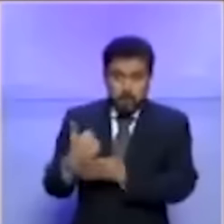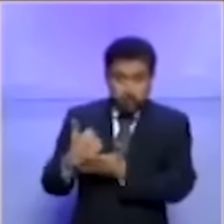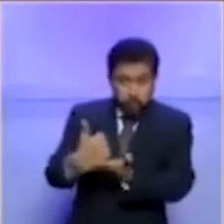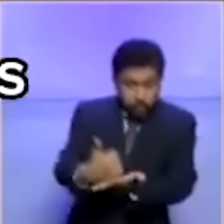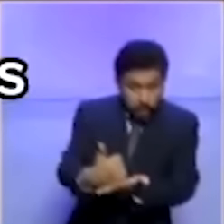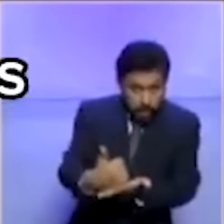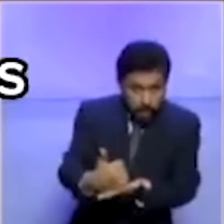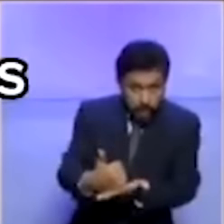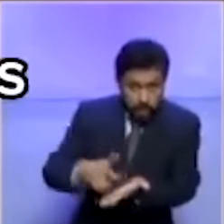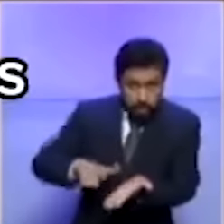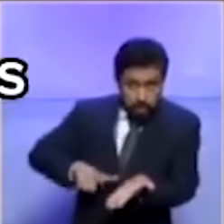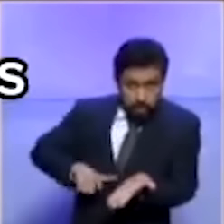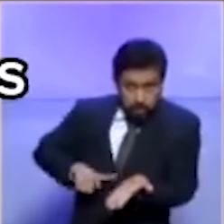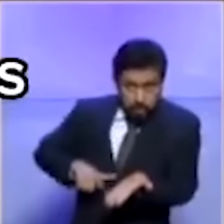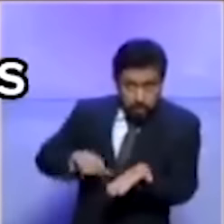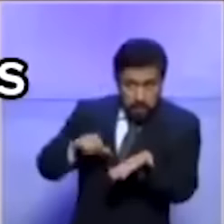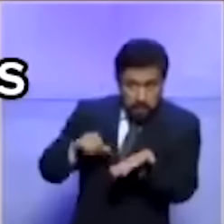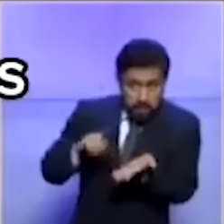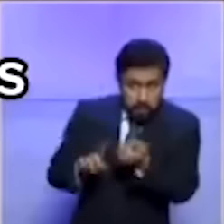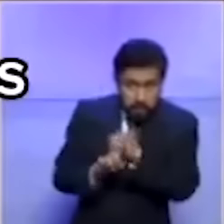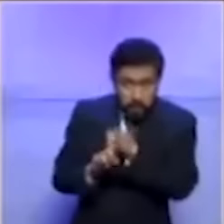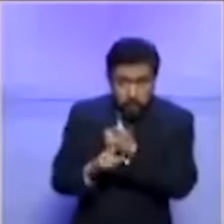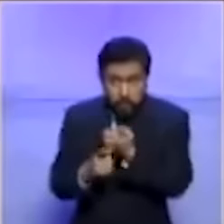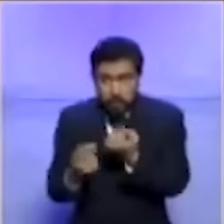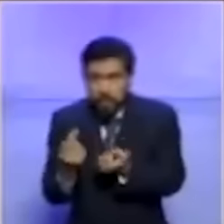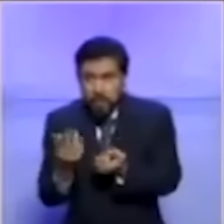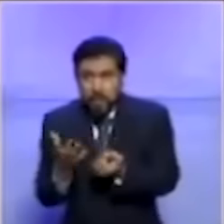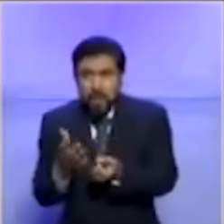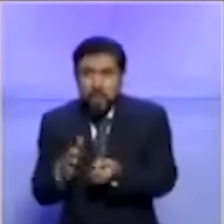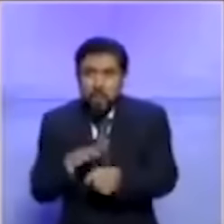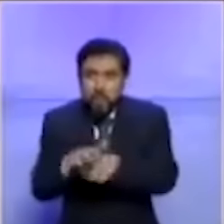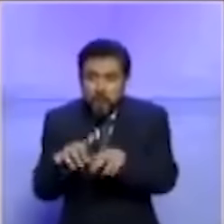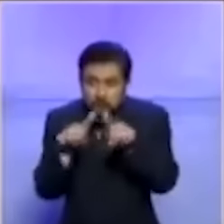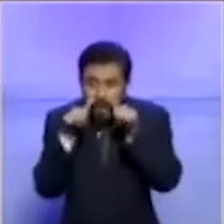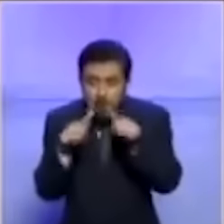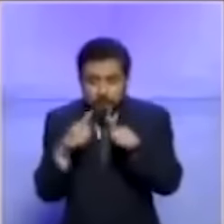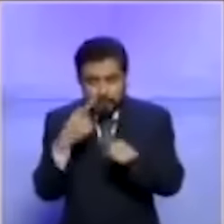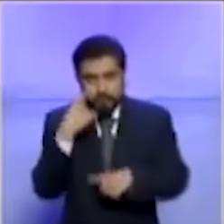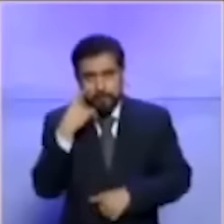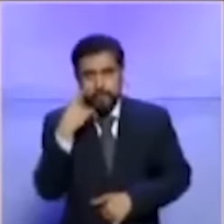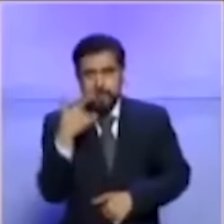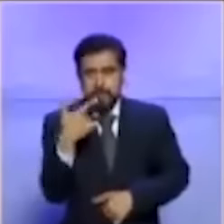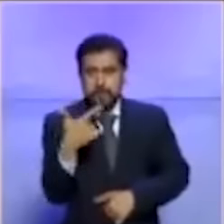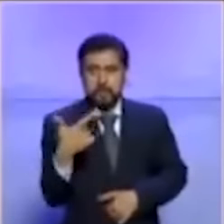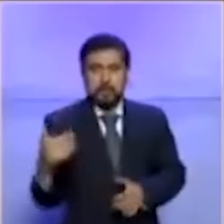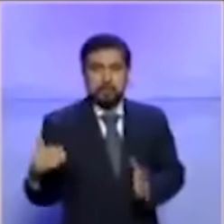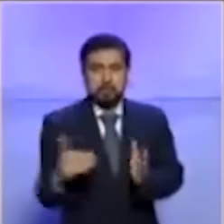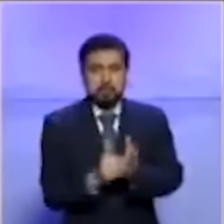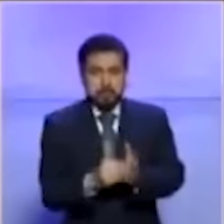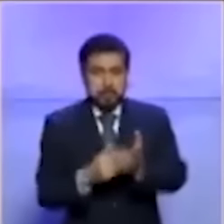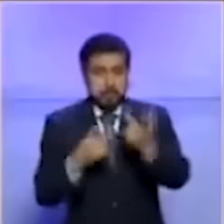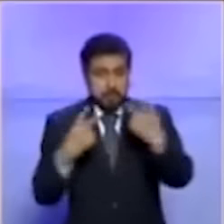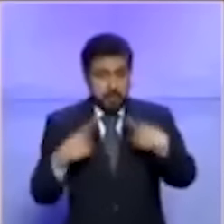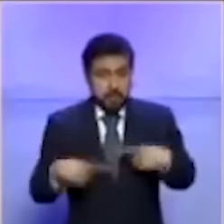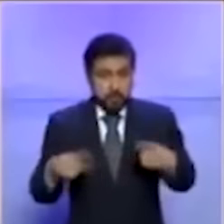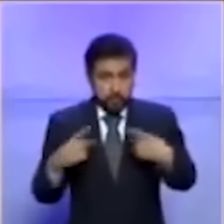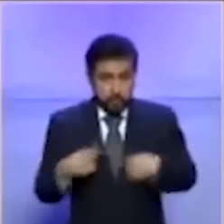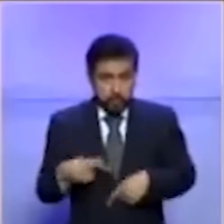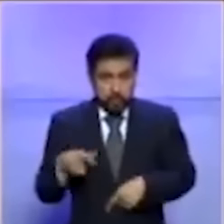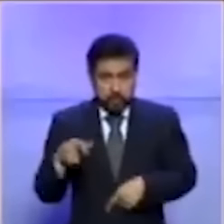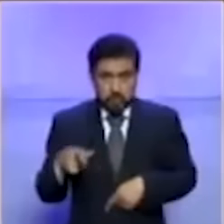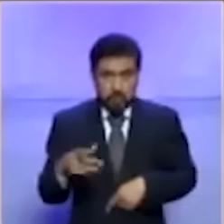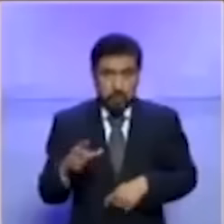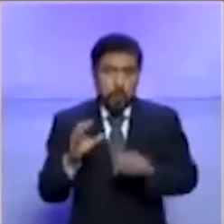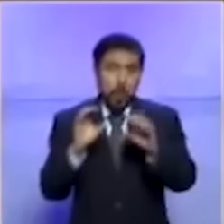cuu las consecuencias de esto son evidentes más de 7,000 personas que aspiraban o eran